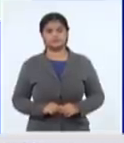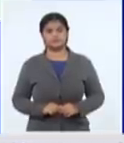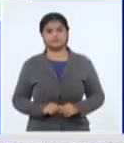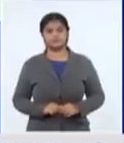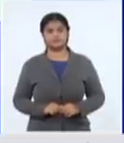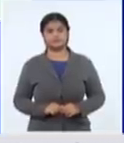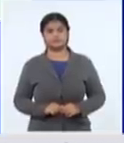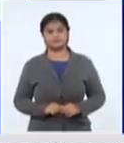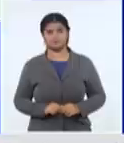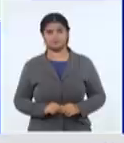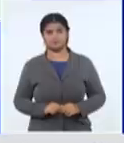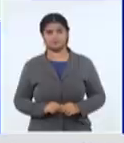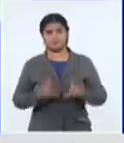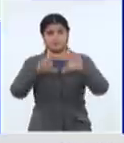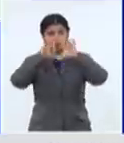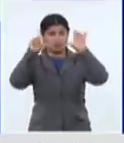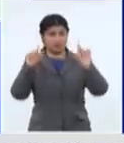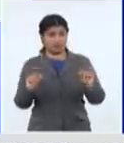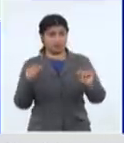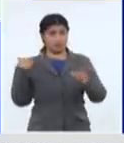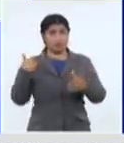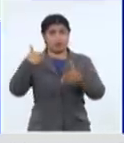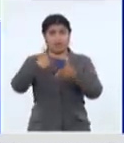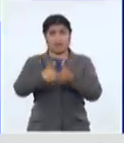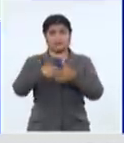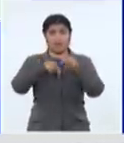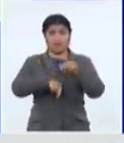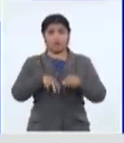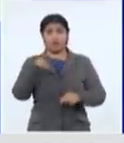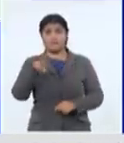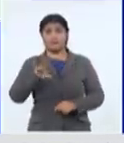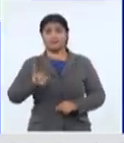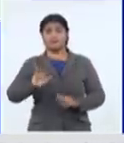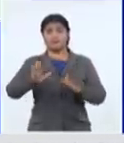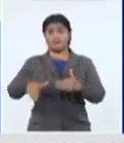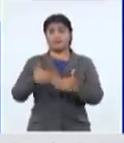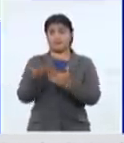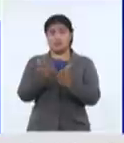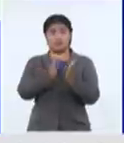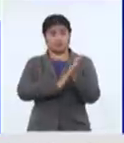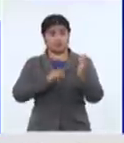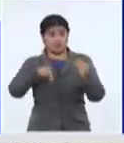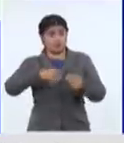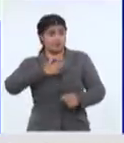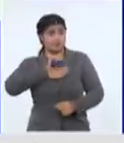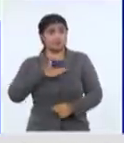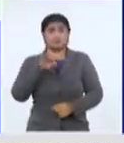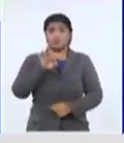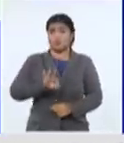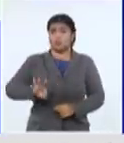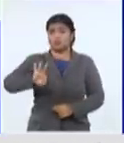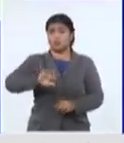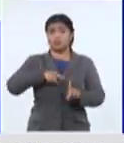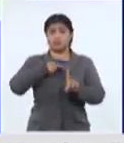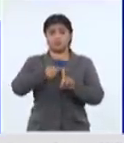chiquito, que en los primeros 26 días del mes de octubre se han confirmado